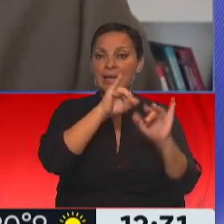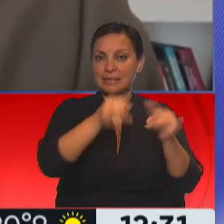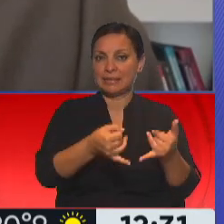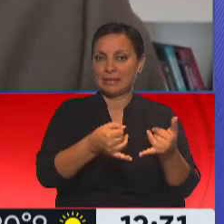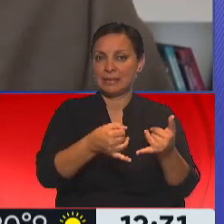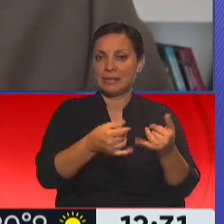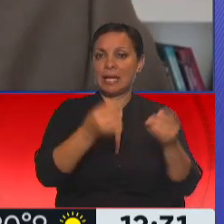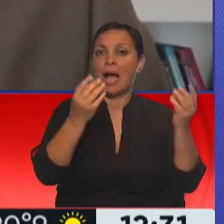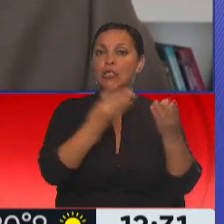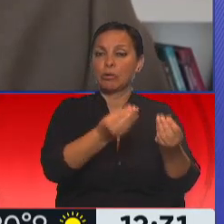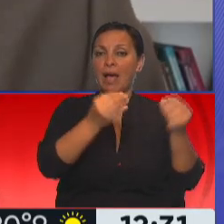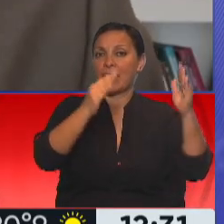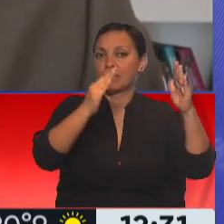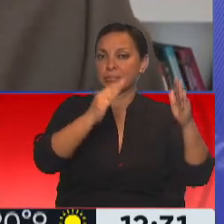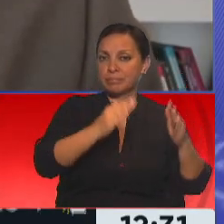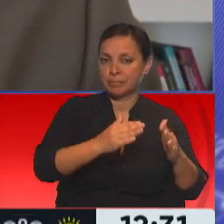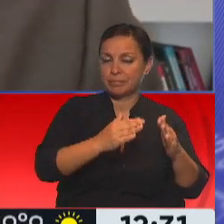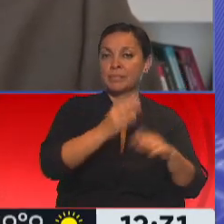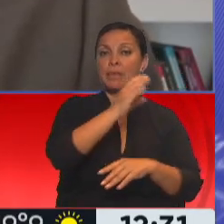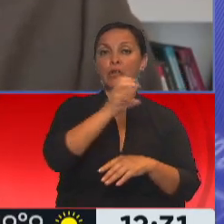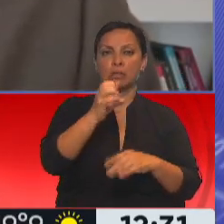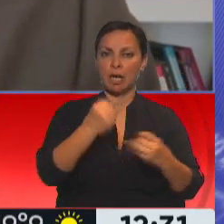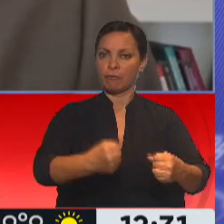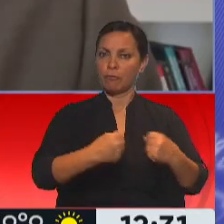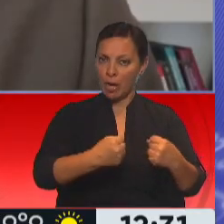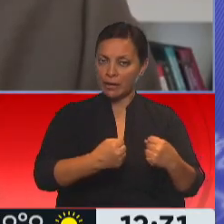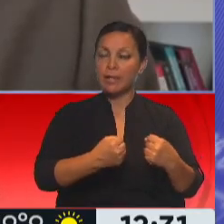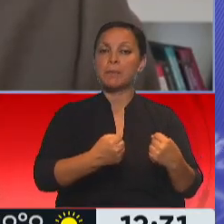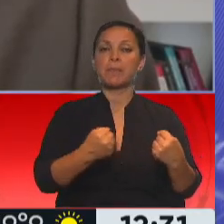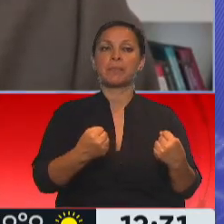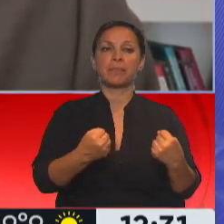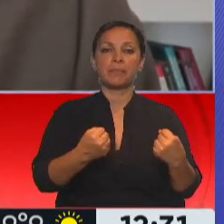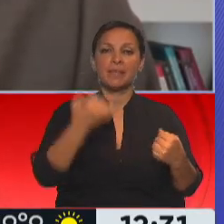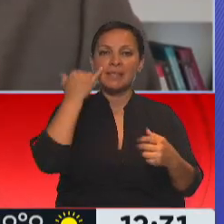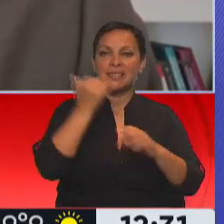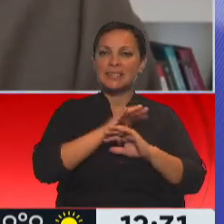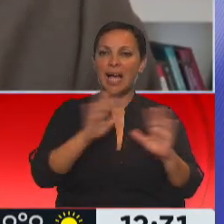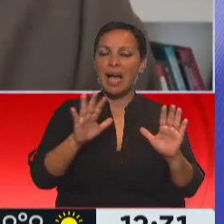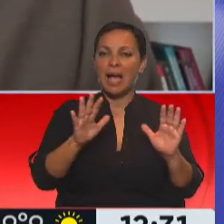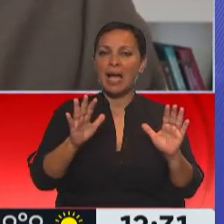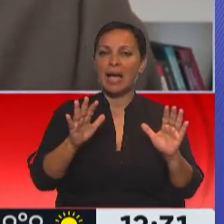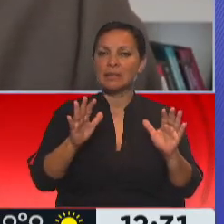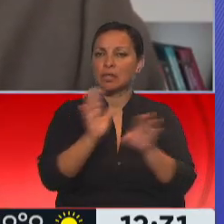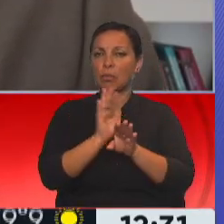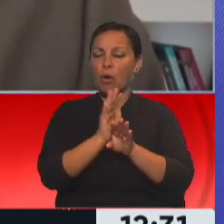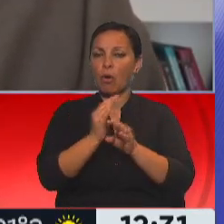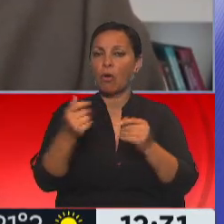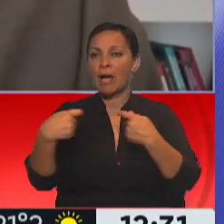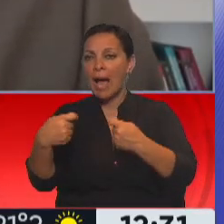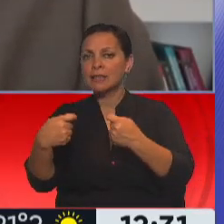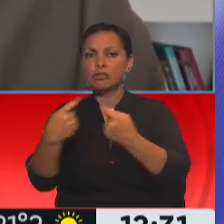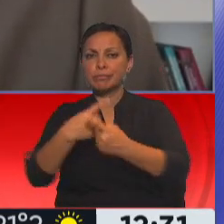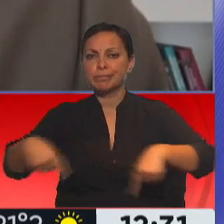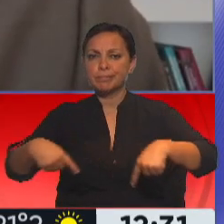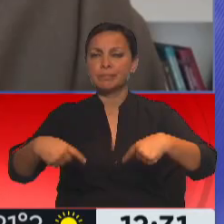Banco Central. Entonces, de alguna manera vas a tener un Banco Central sólido, un Banco Central que ya no tiene déficit cuasi fiscal, es decir, que ya no tiene esas